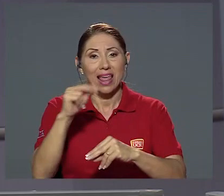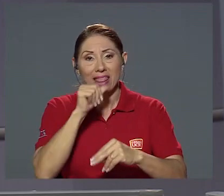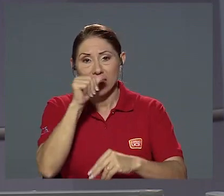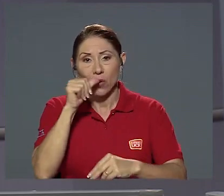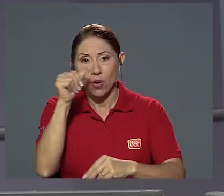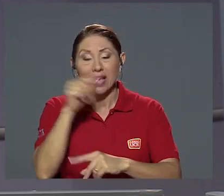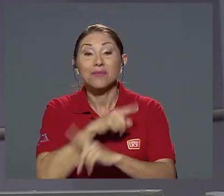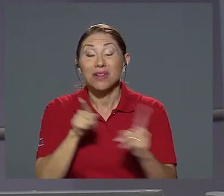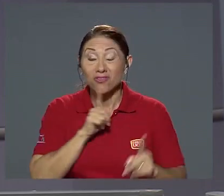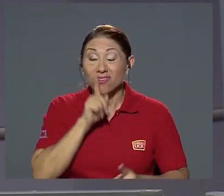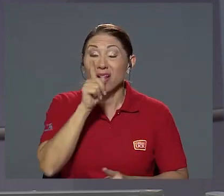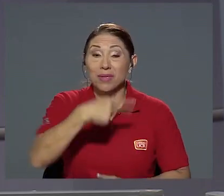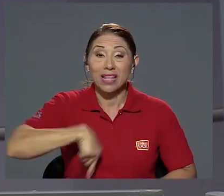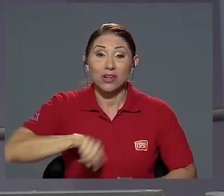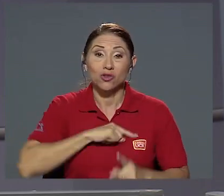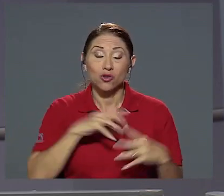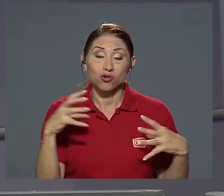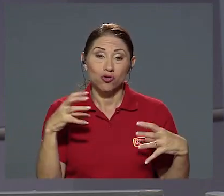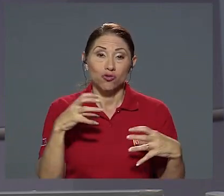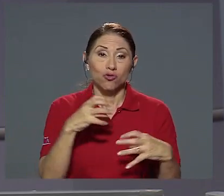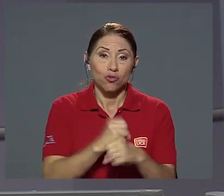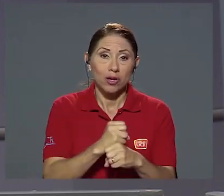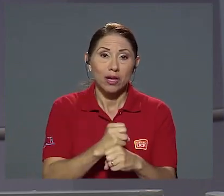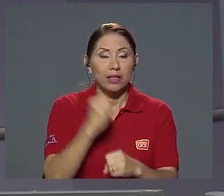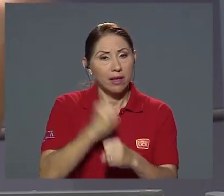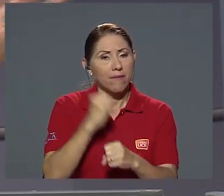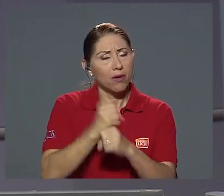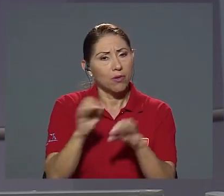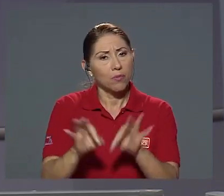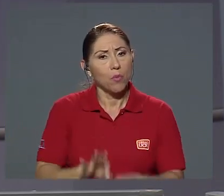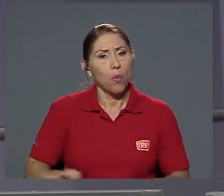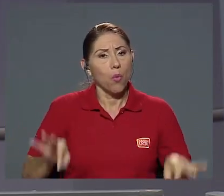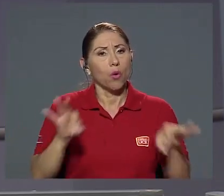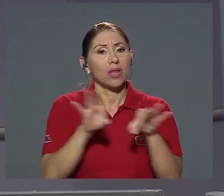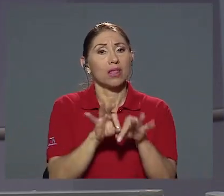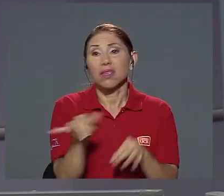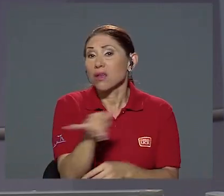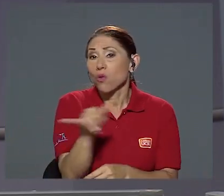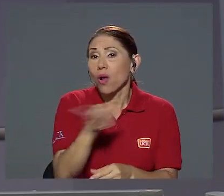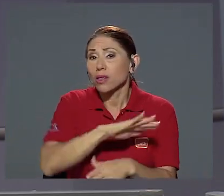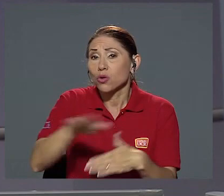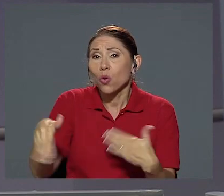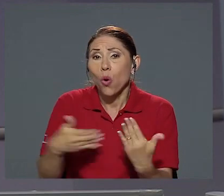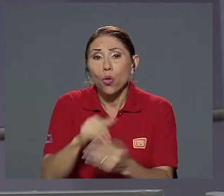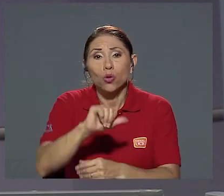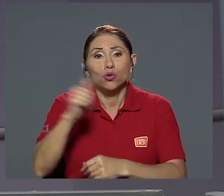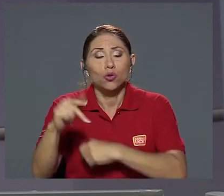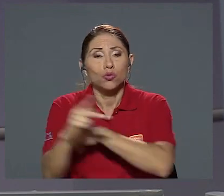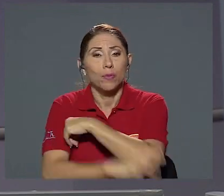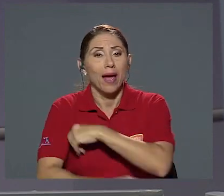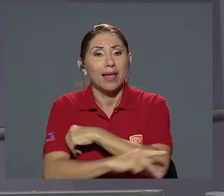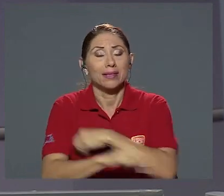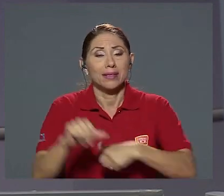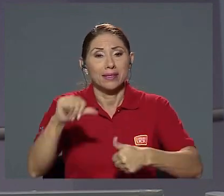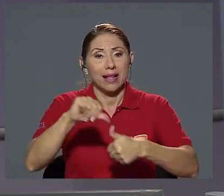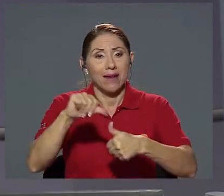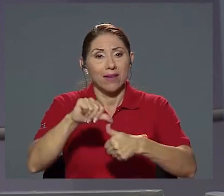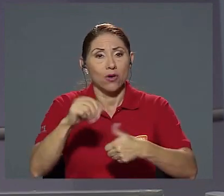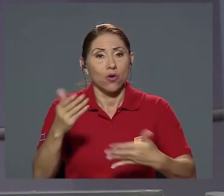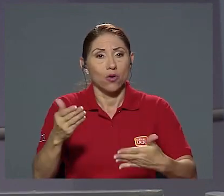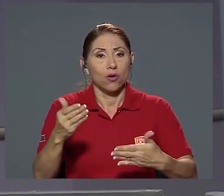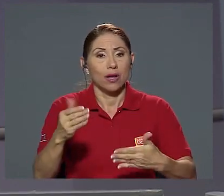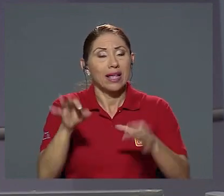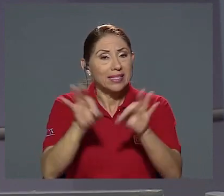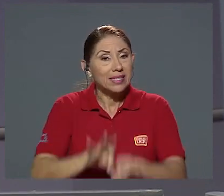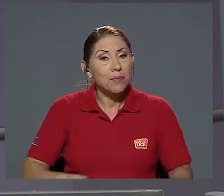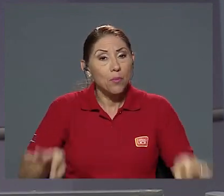aunque no queramos, pero tenemos un papel muy importante con cumplir, como todos los otros países de la región. Porque aquí lo importante es eso